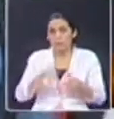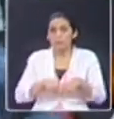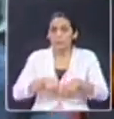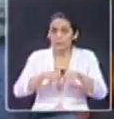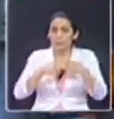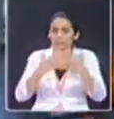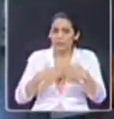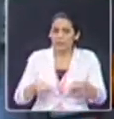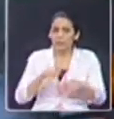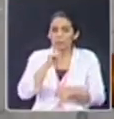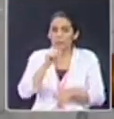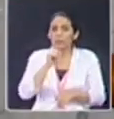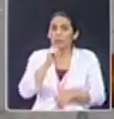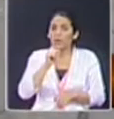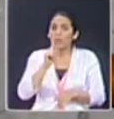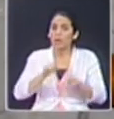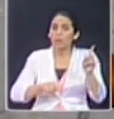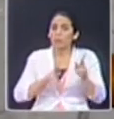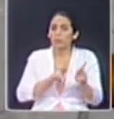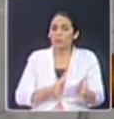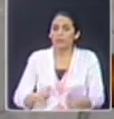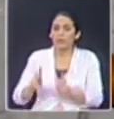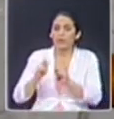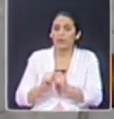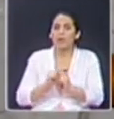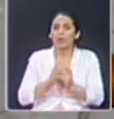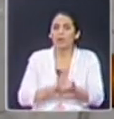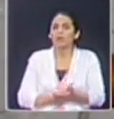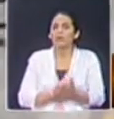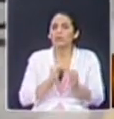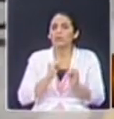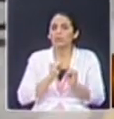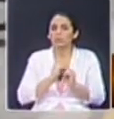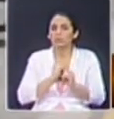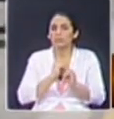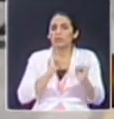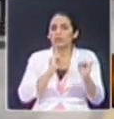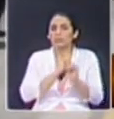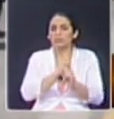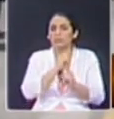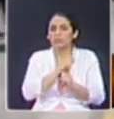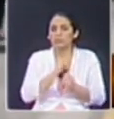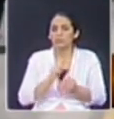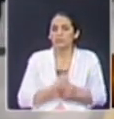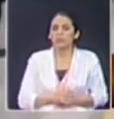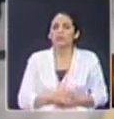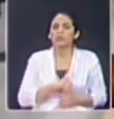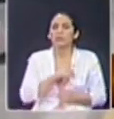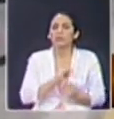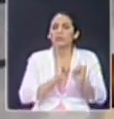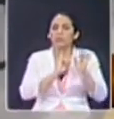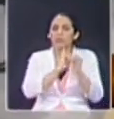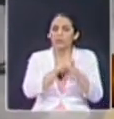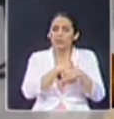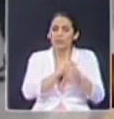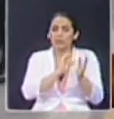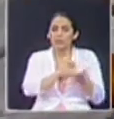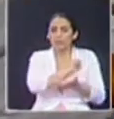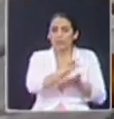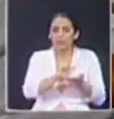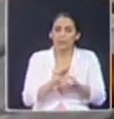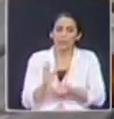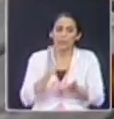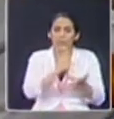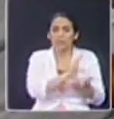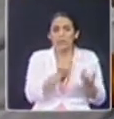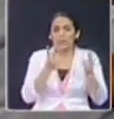entrega del cronograma al Colegio de Ingenieros de la SUAI, definir los detalles con la empresa que realizará la fiscalización y se entregue el anticipo del